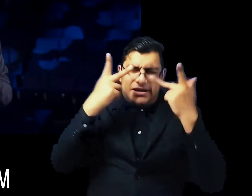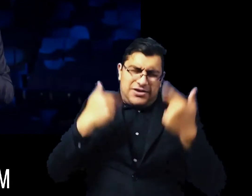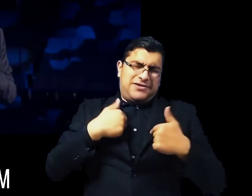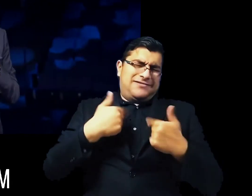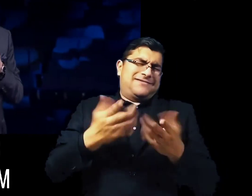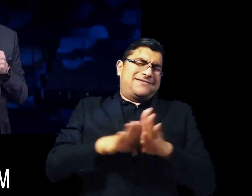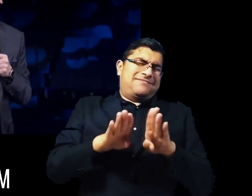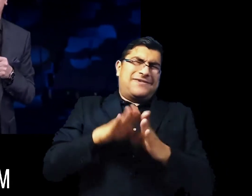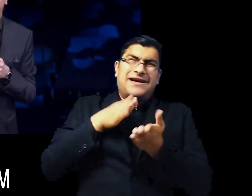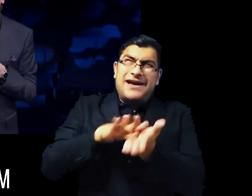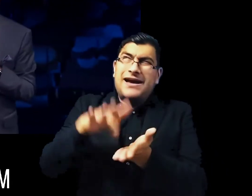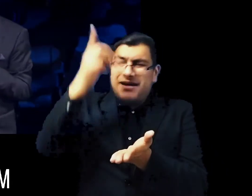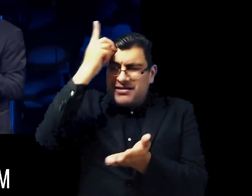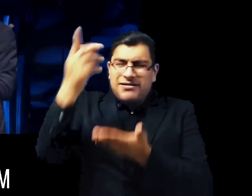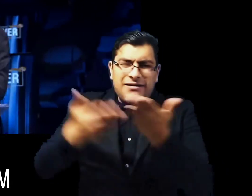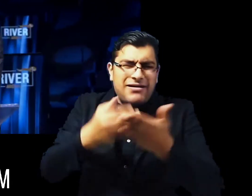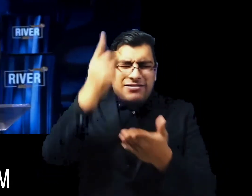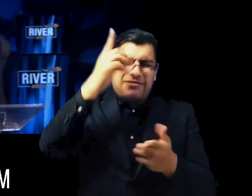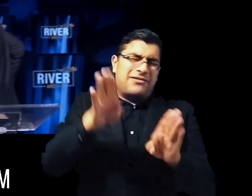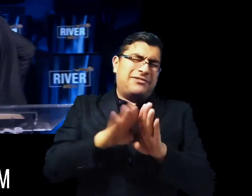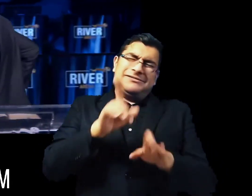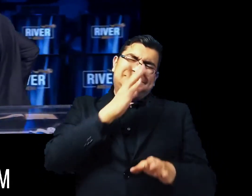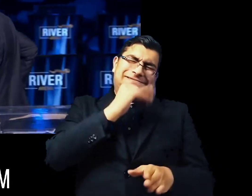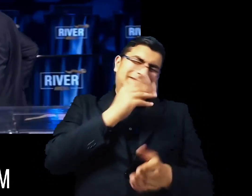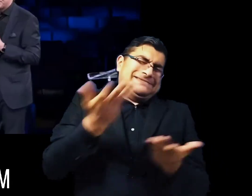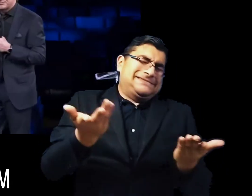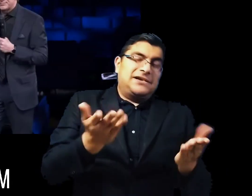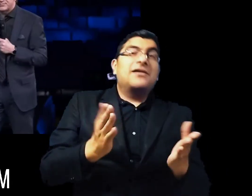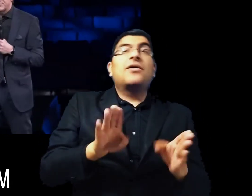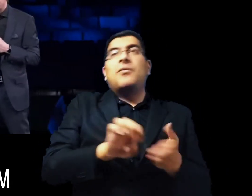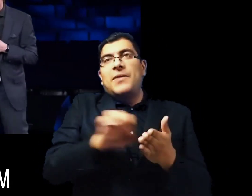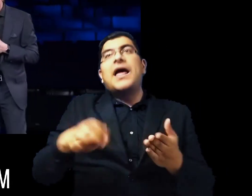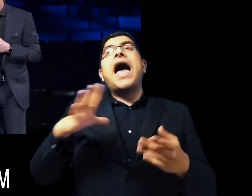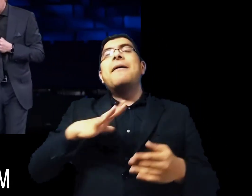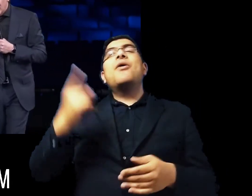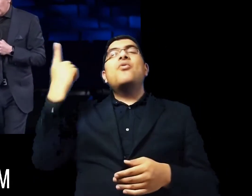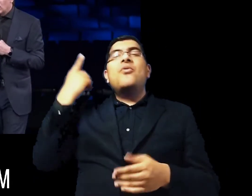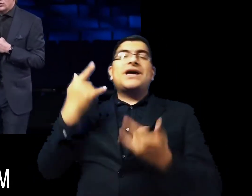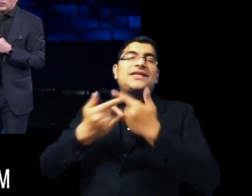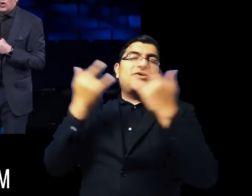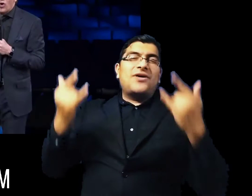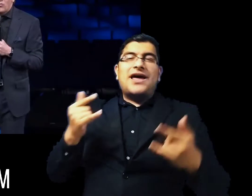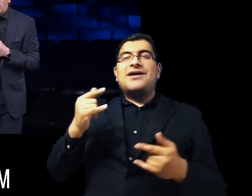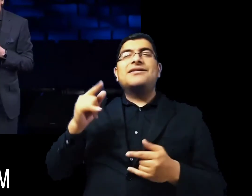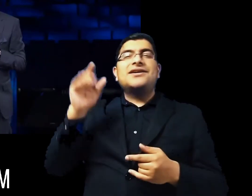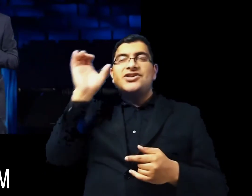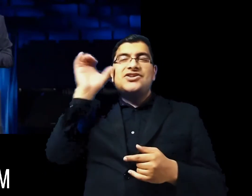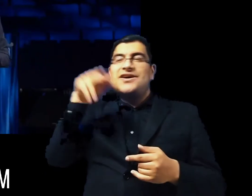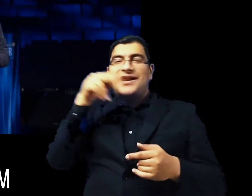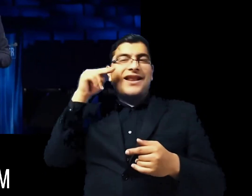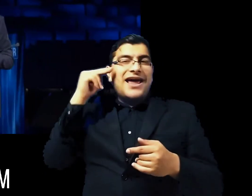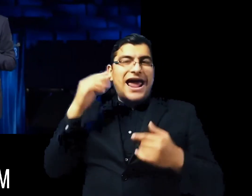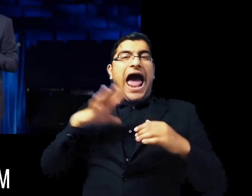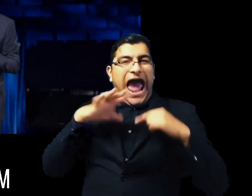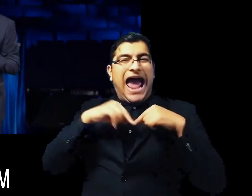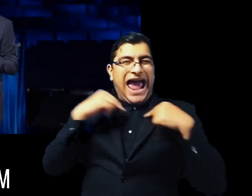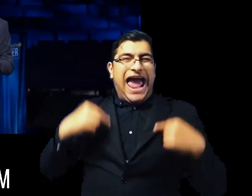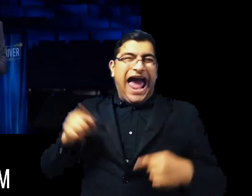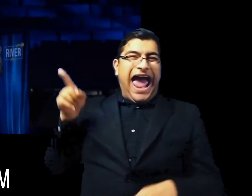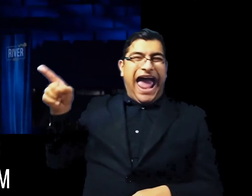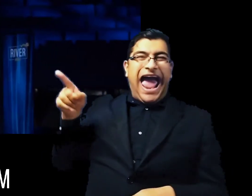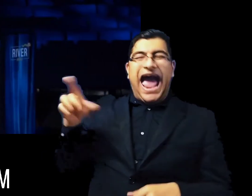china que cuenta que una mujer tenía solo un hijo, un niñito. Y cuando su hijo murió a temprana